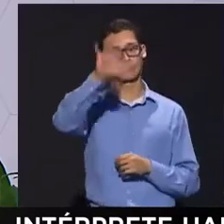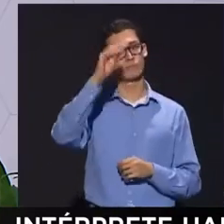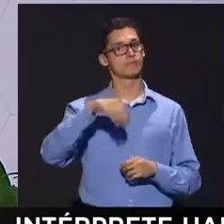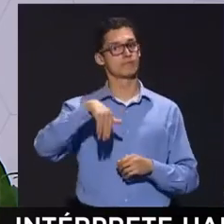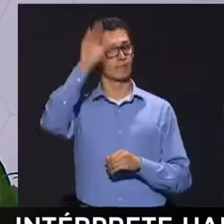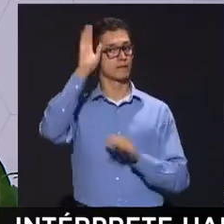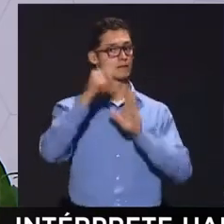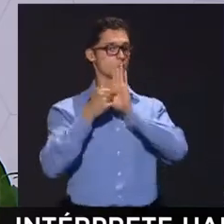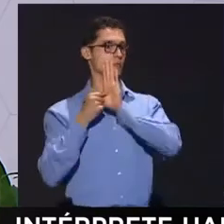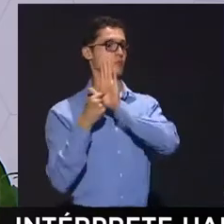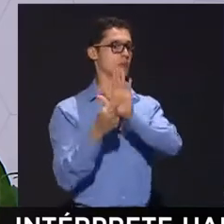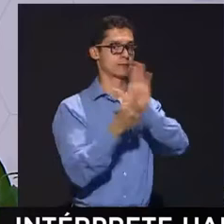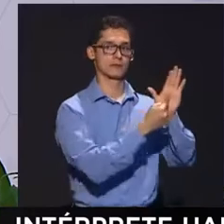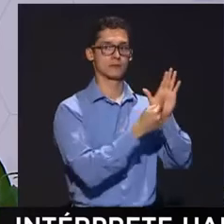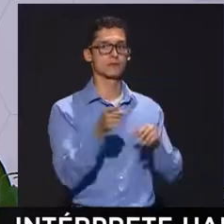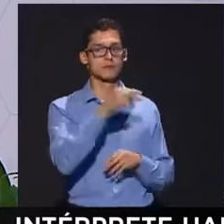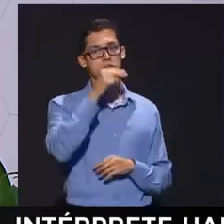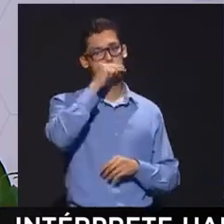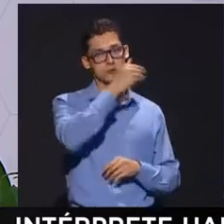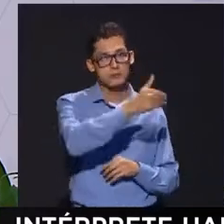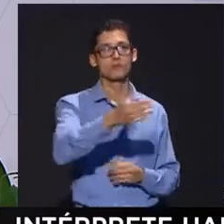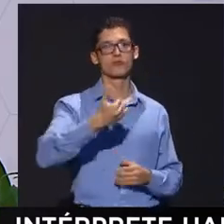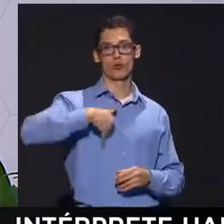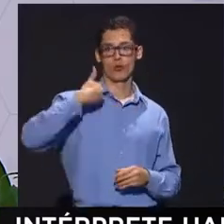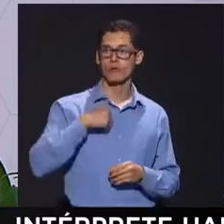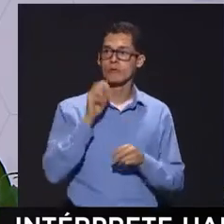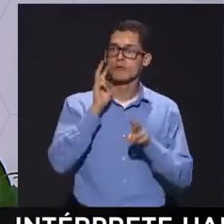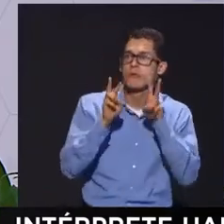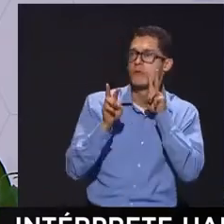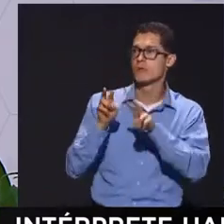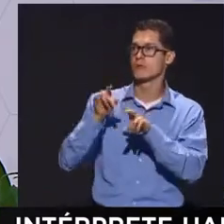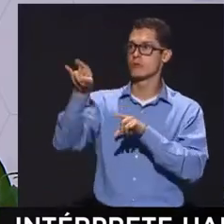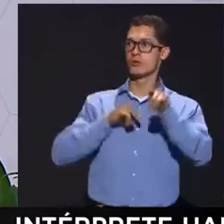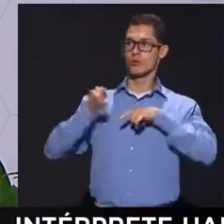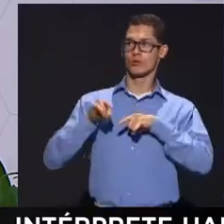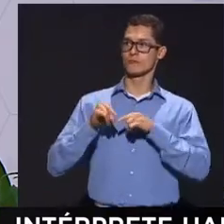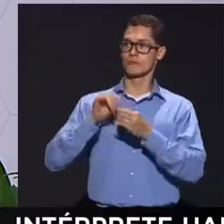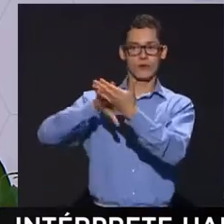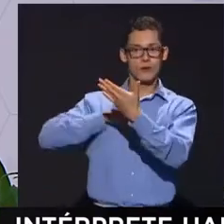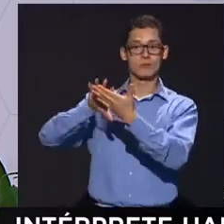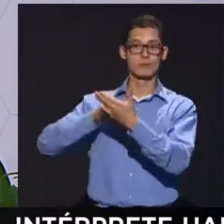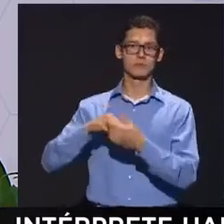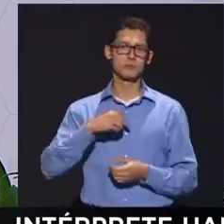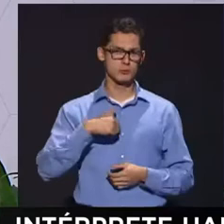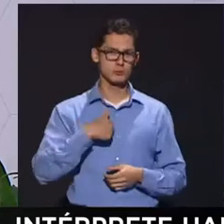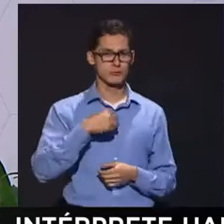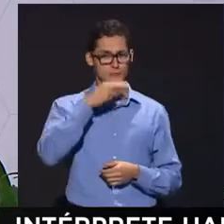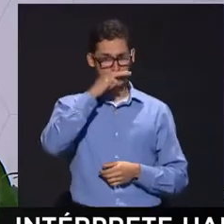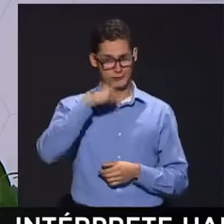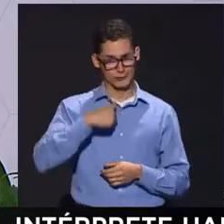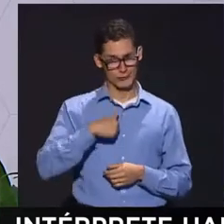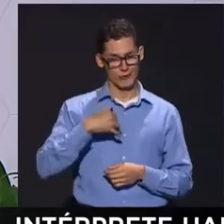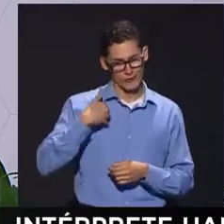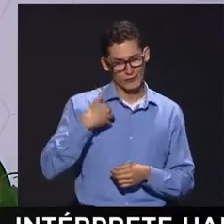también creo que en los adolescentes también, o sea, niños, adolescentes, hasta en los mismos jóvenes. Yo que soy pues un poco más adulta, también me